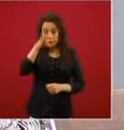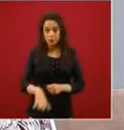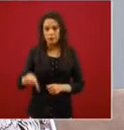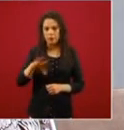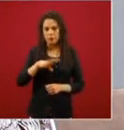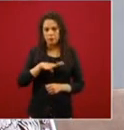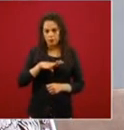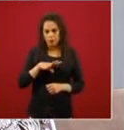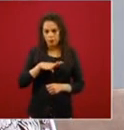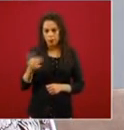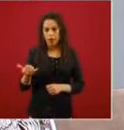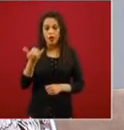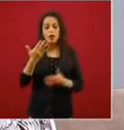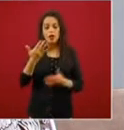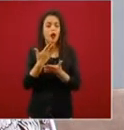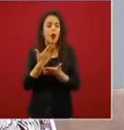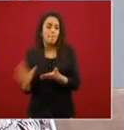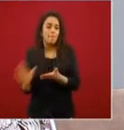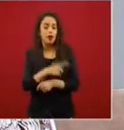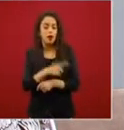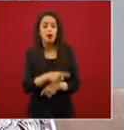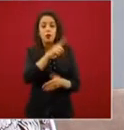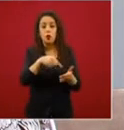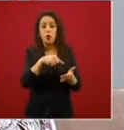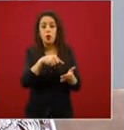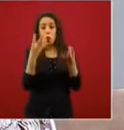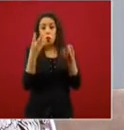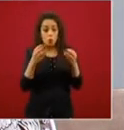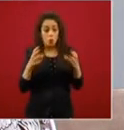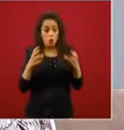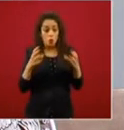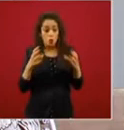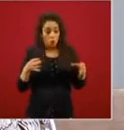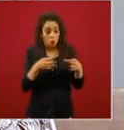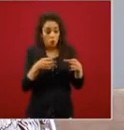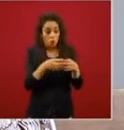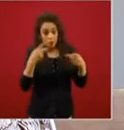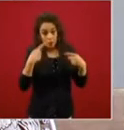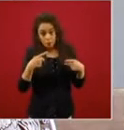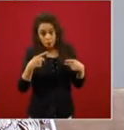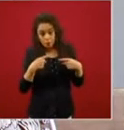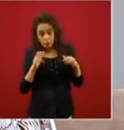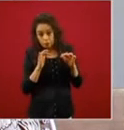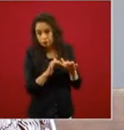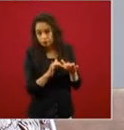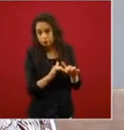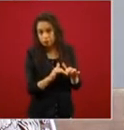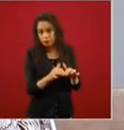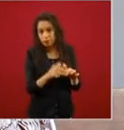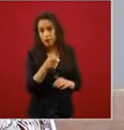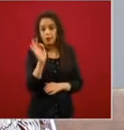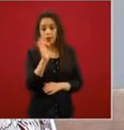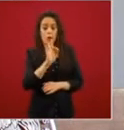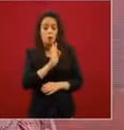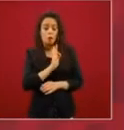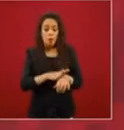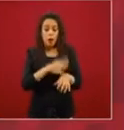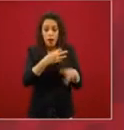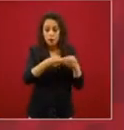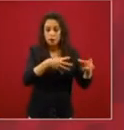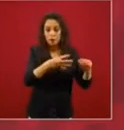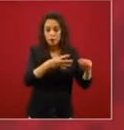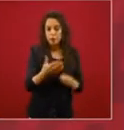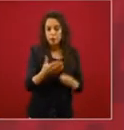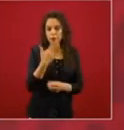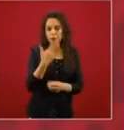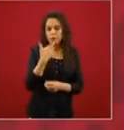una concentración en zonas urbanas donde hay más casos y más contagios, han